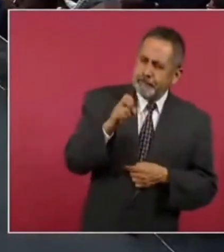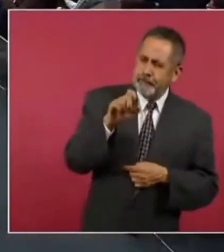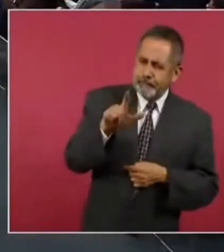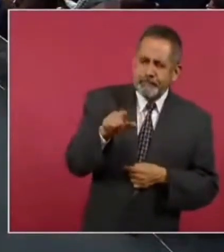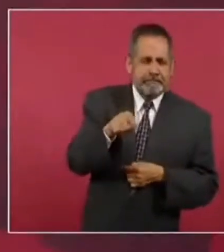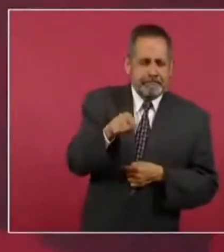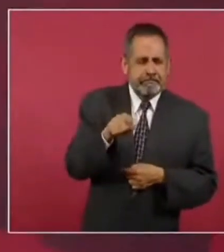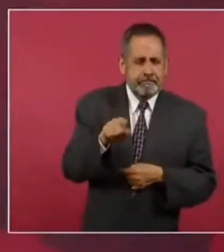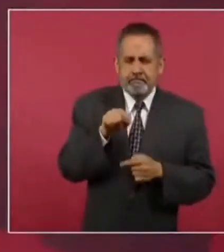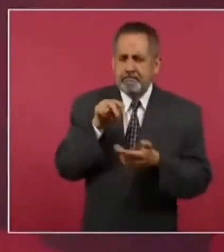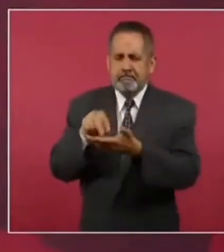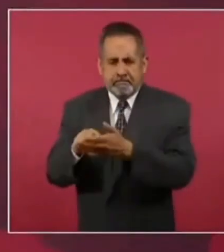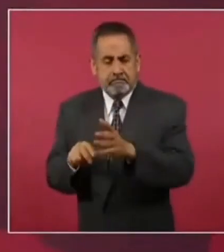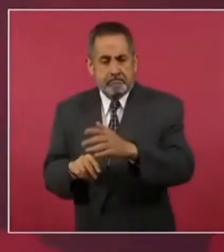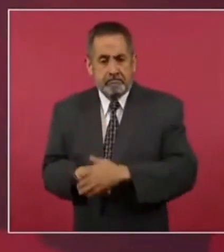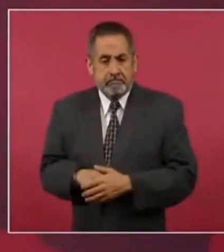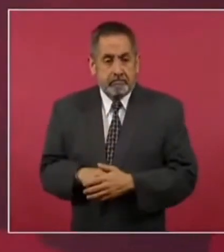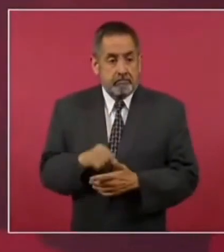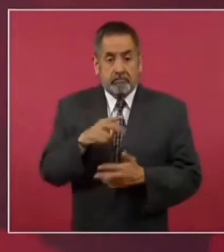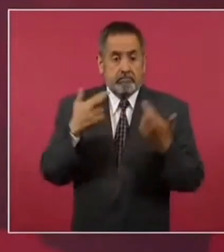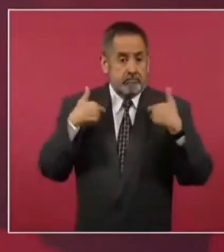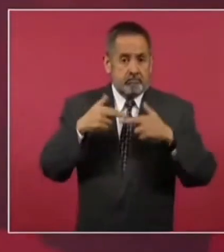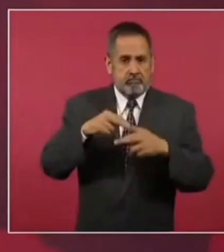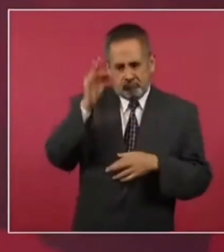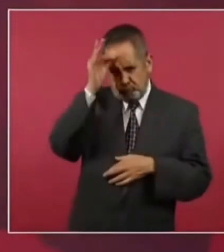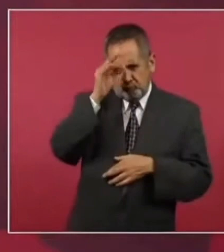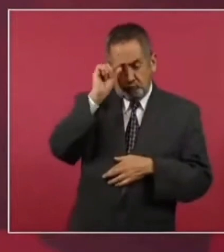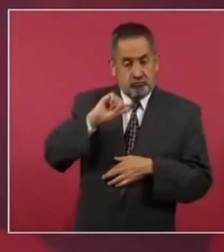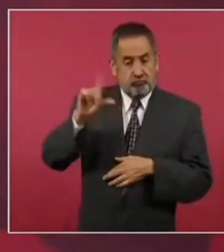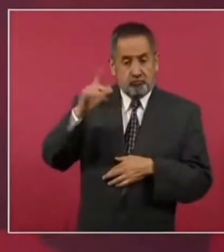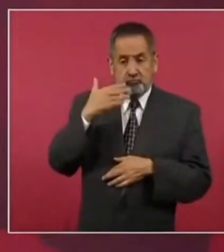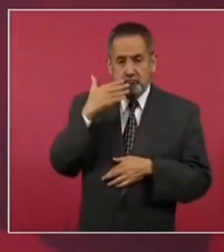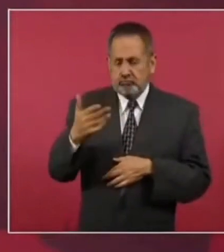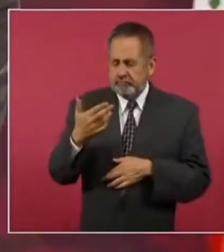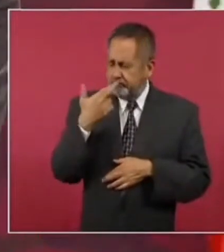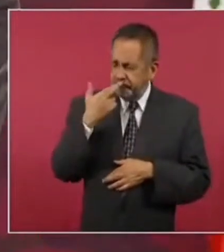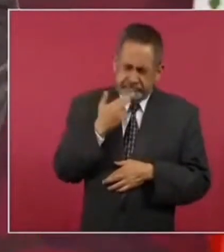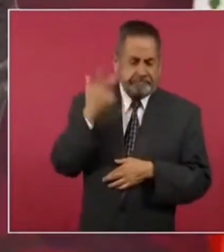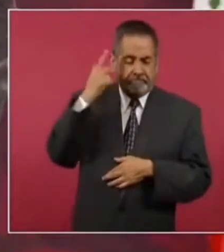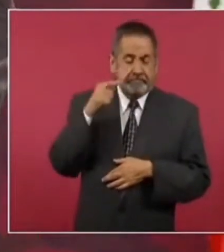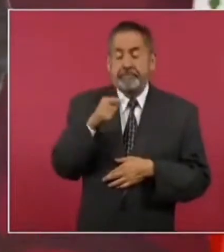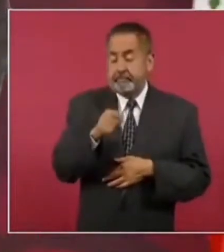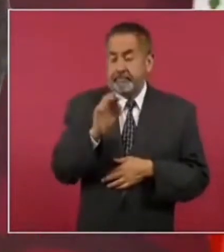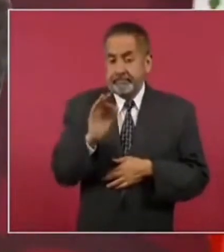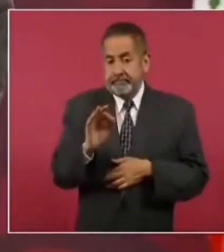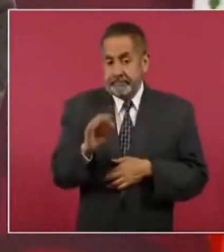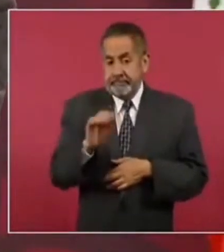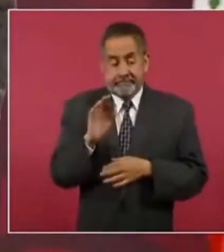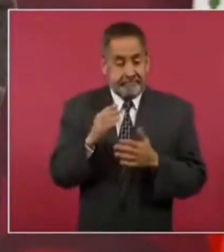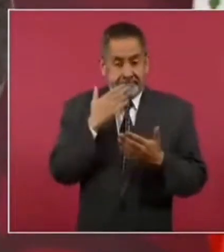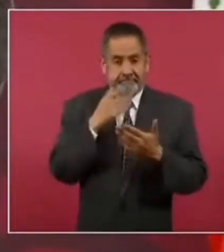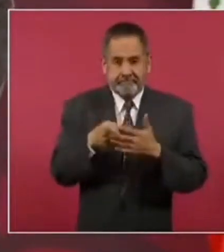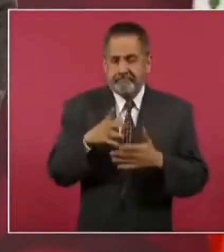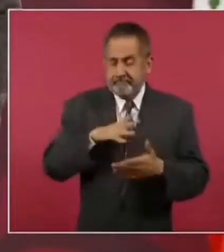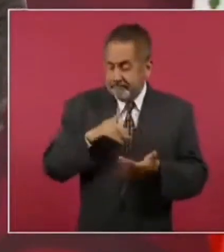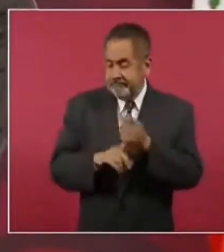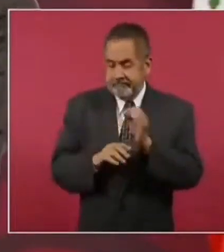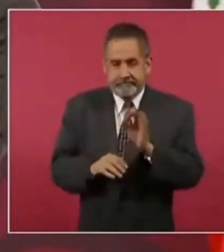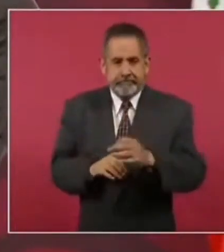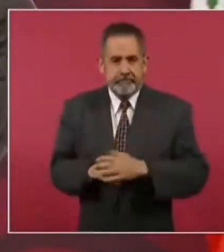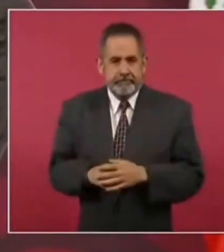s maestra filósofa de lo mejor de lo mejor que tenemos